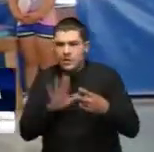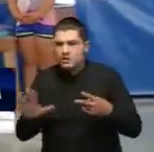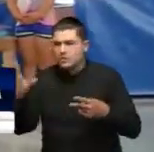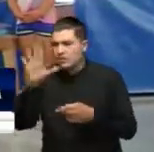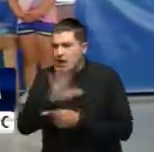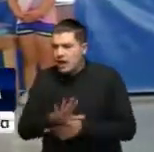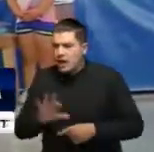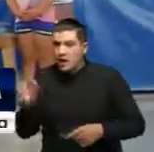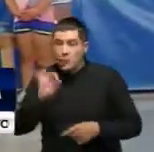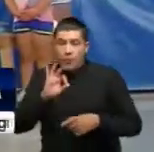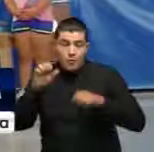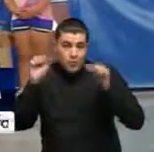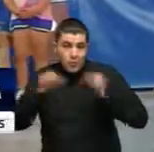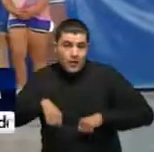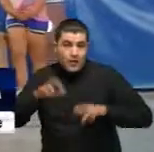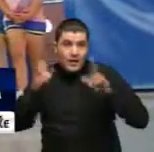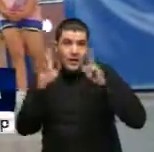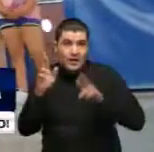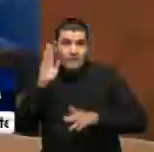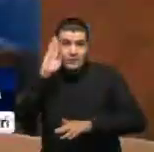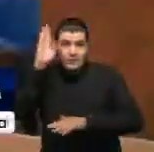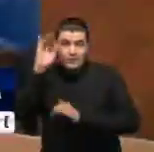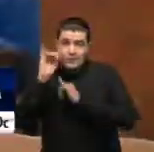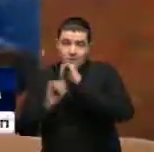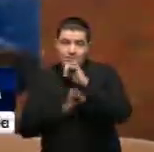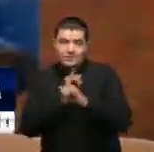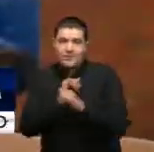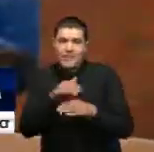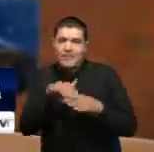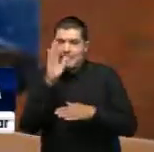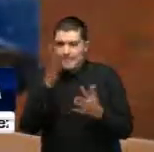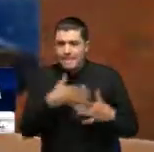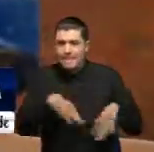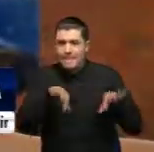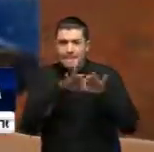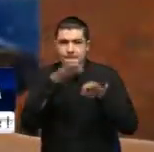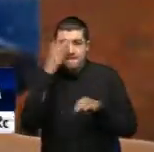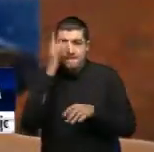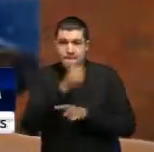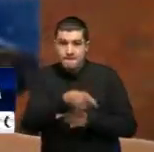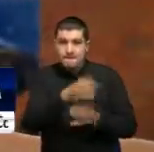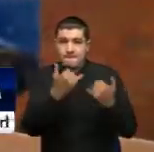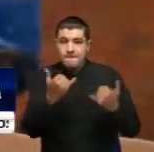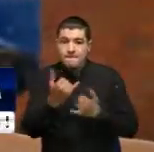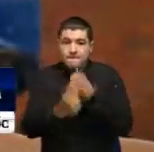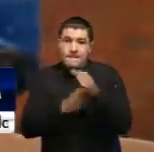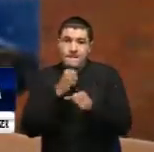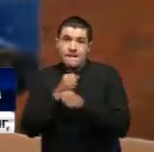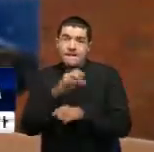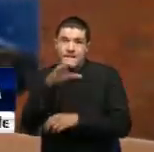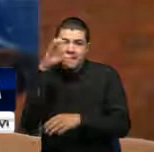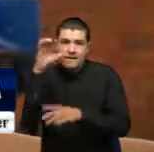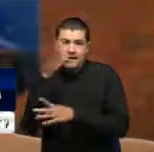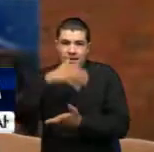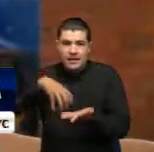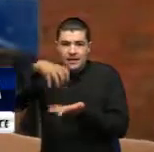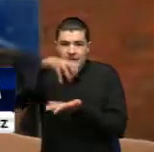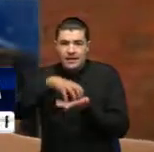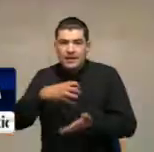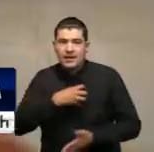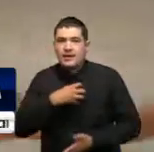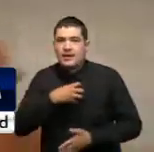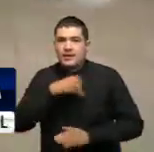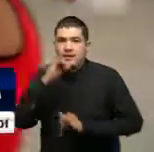como si es posible en campeonato en el extranjero sobre todo porque es muy posible que este año colombia sea sede de un campeonato